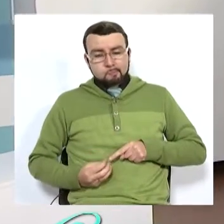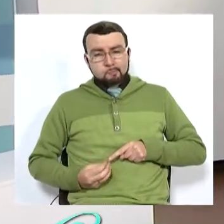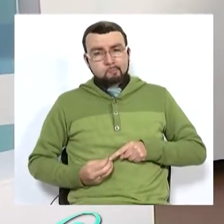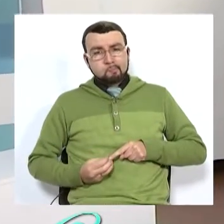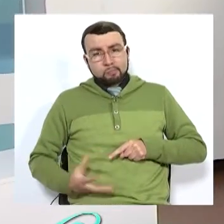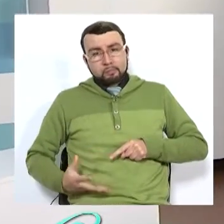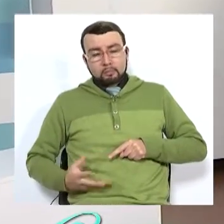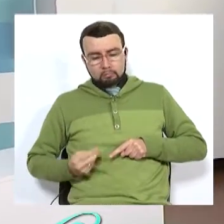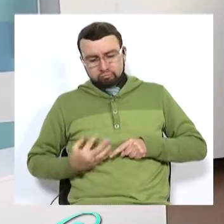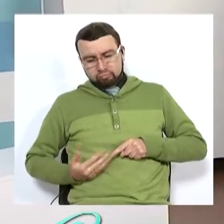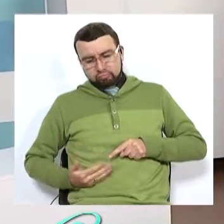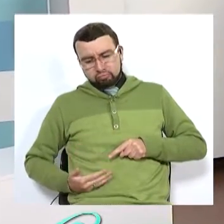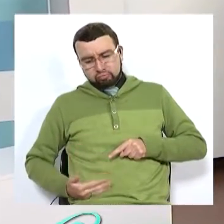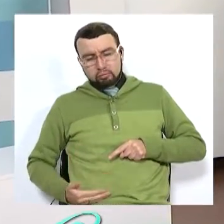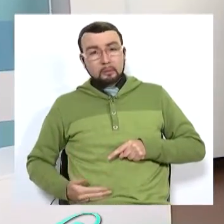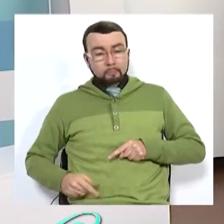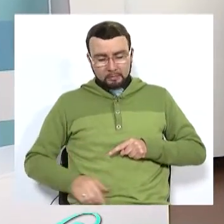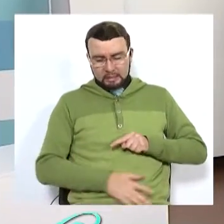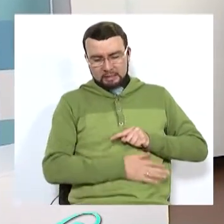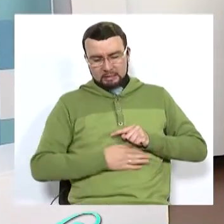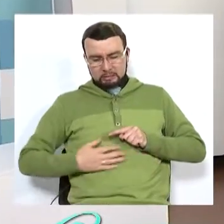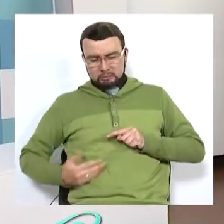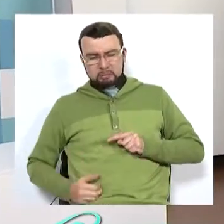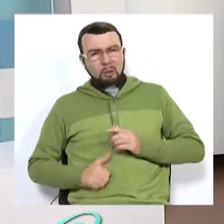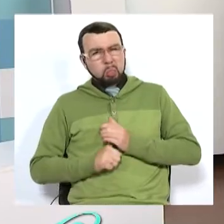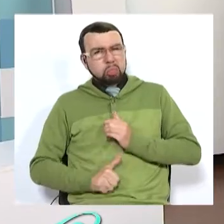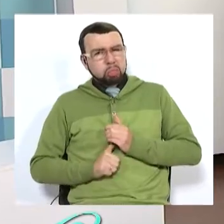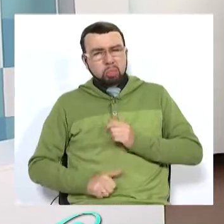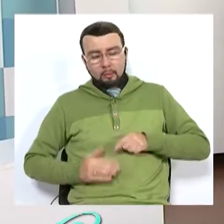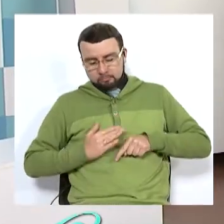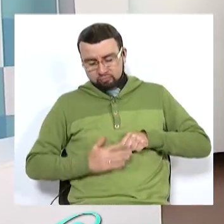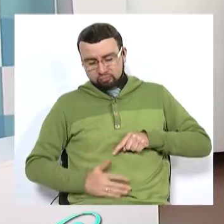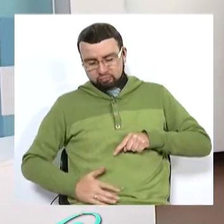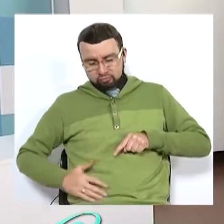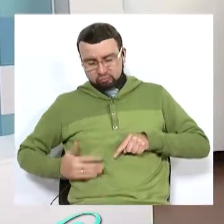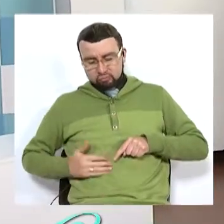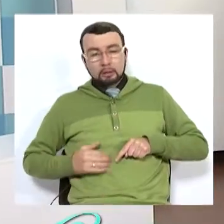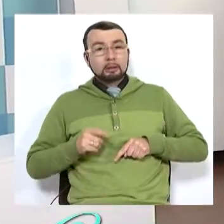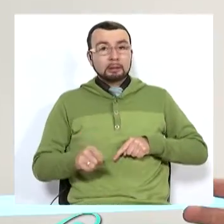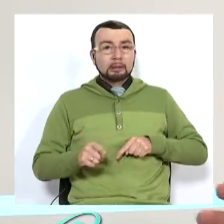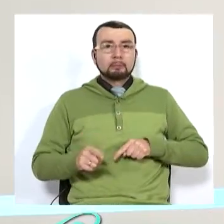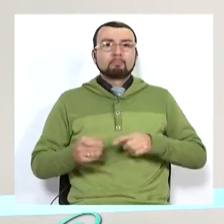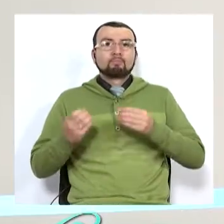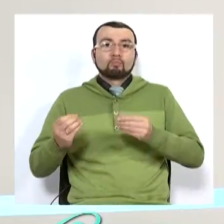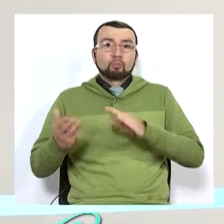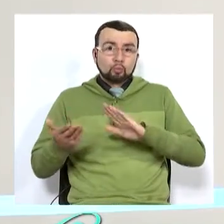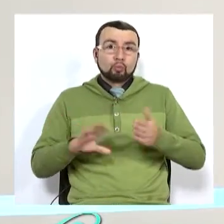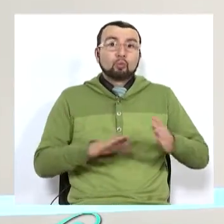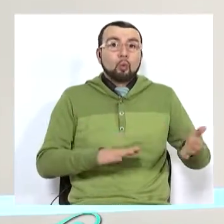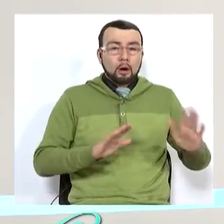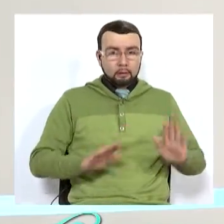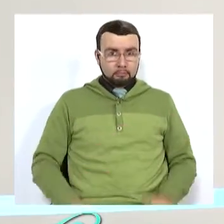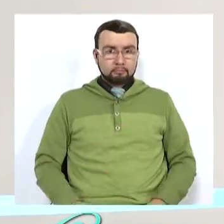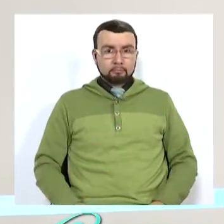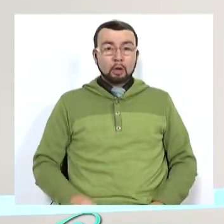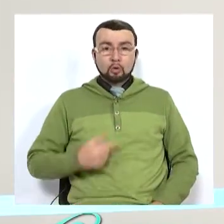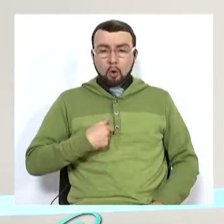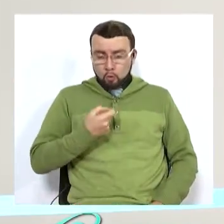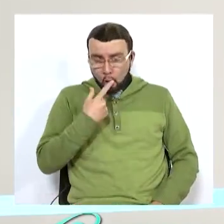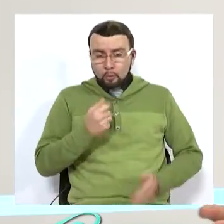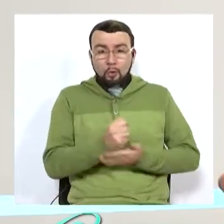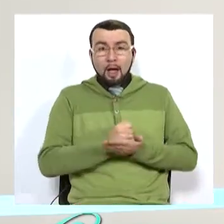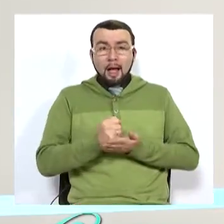perforando, se llena de materia fecal el abdomen, hay una peritonitis y la mitad se pueden morir. Entonces, ¿me tomo un analgésico?